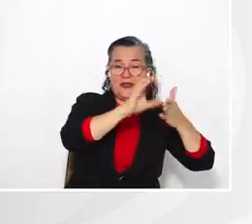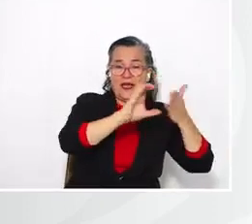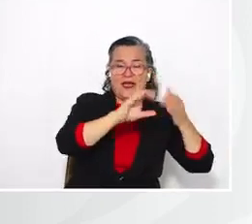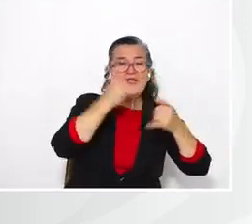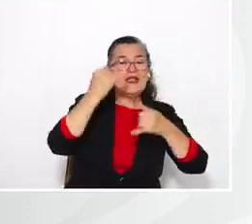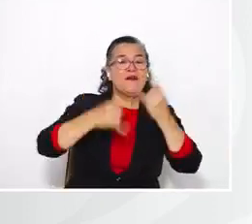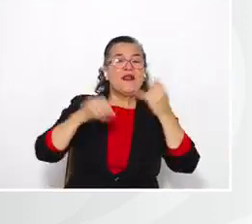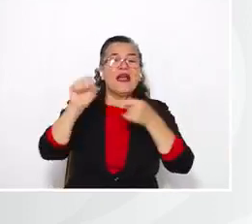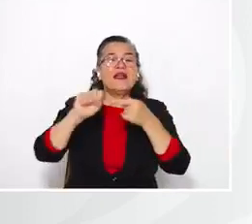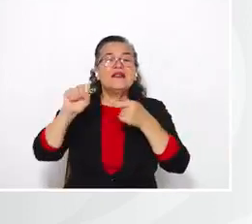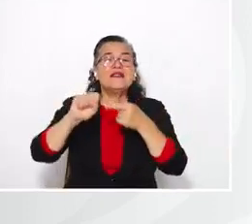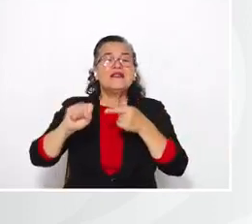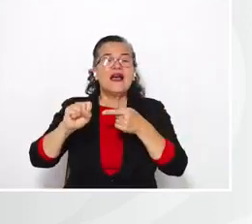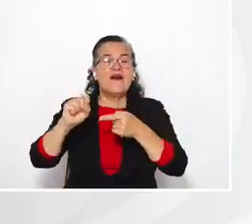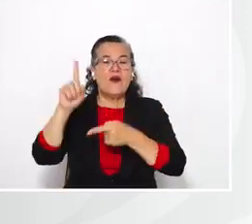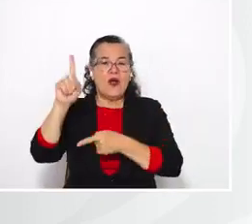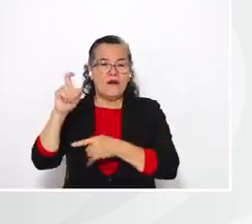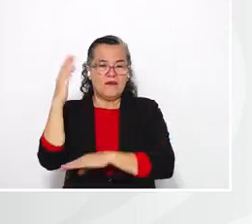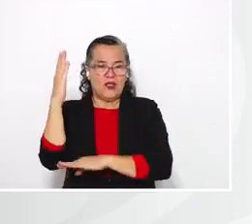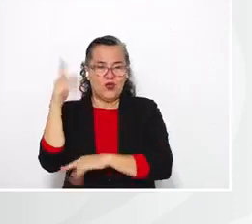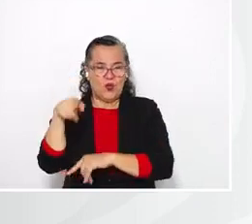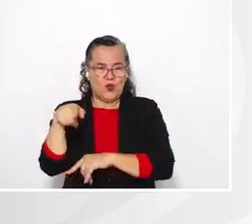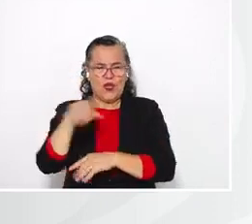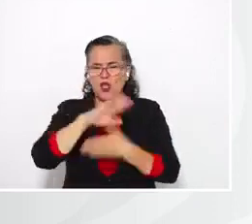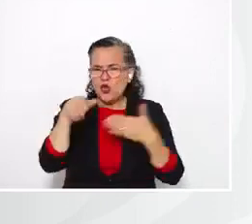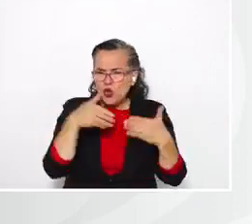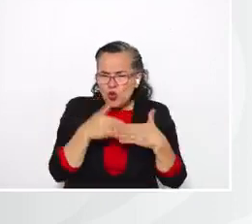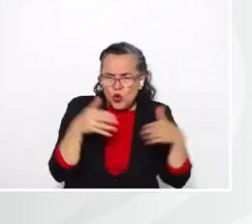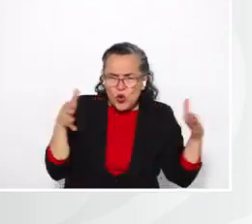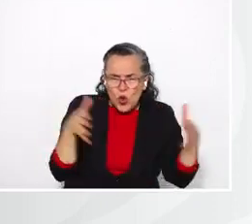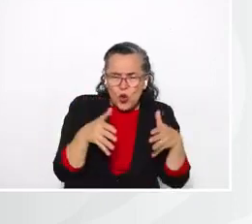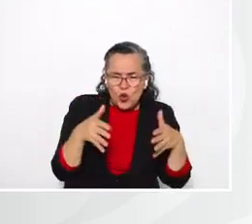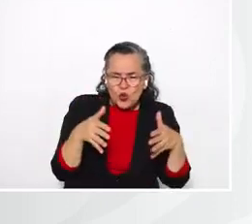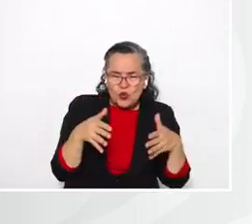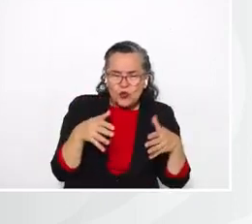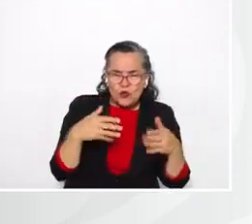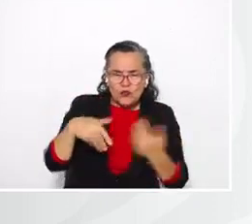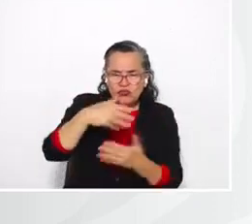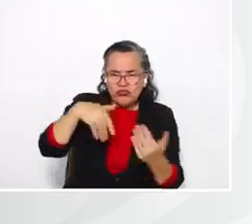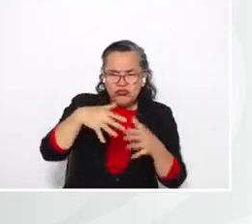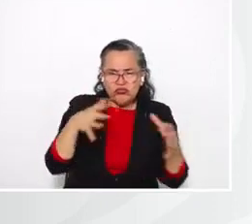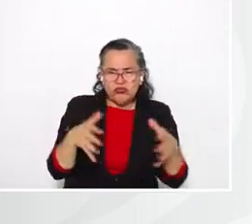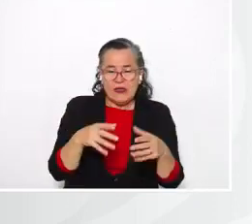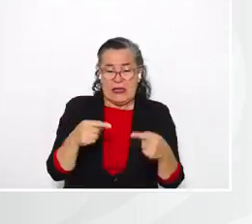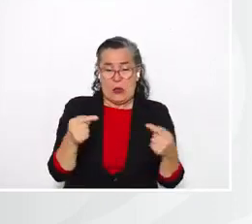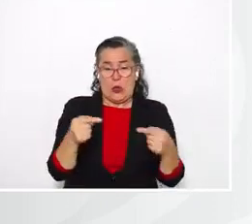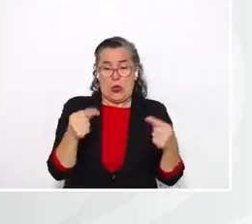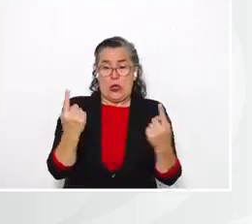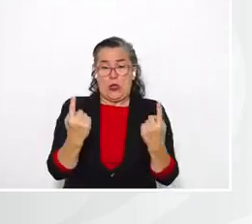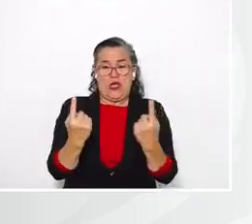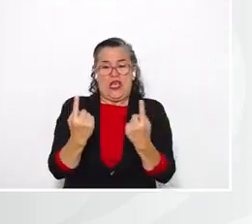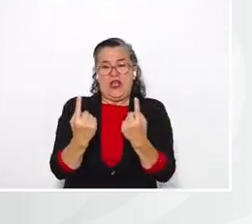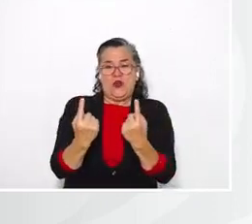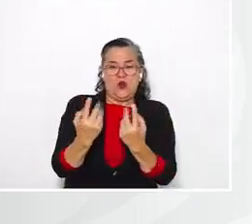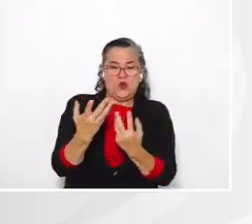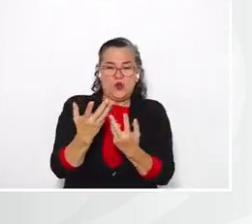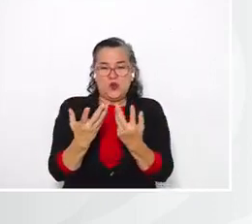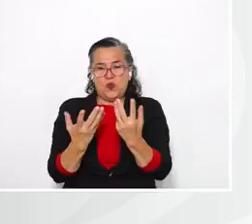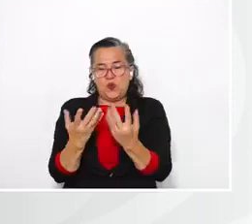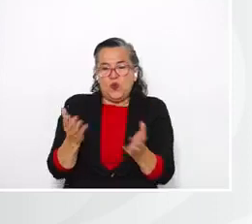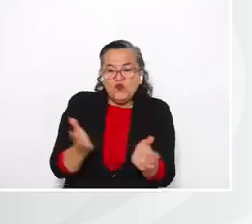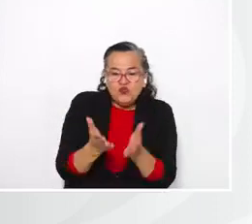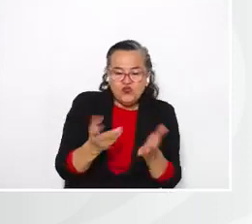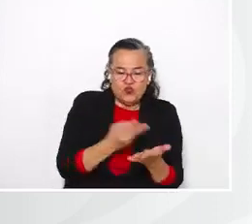y todos vivimos ahí, profesores y estudiantes. Y nos da la oportunidad de ir conversando, promoviendo los